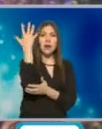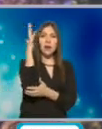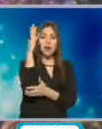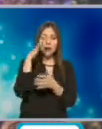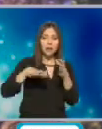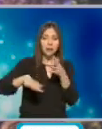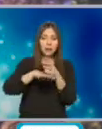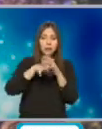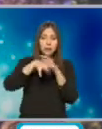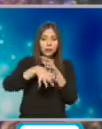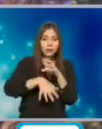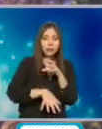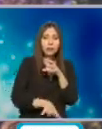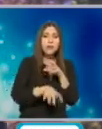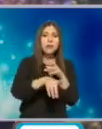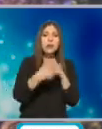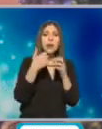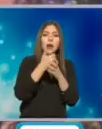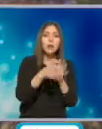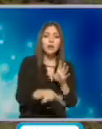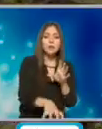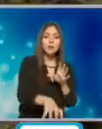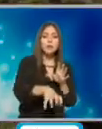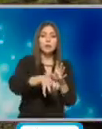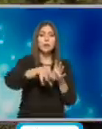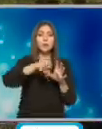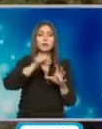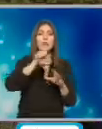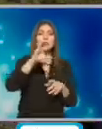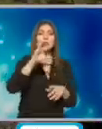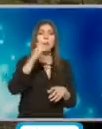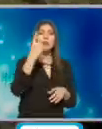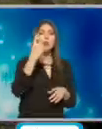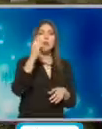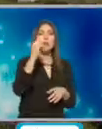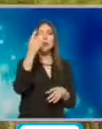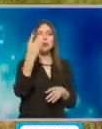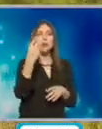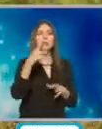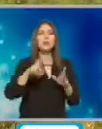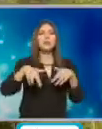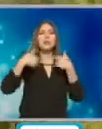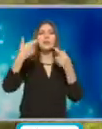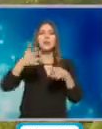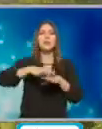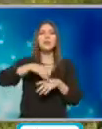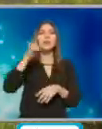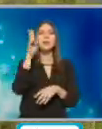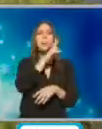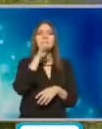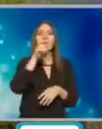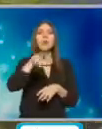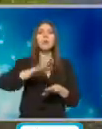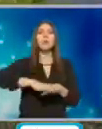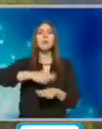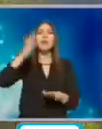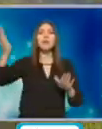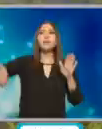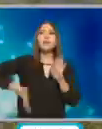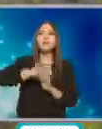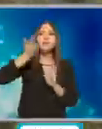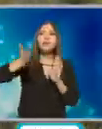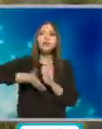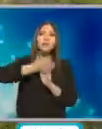es captura de CO2 y nos regala oxígeno. Pero como nosotros crecemos todos los días, las zonas urbanas,